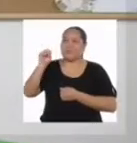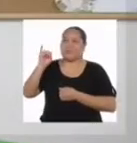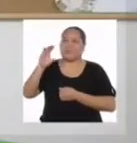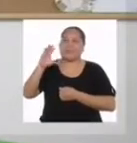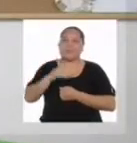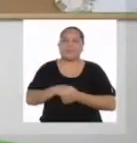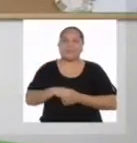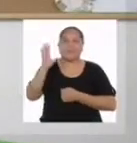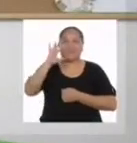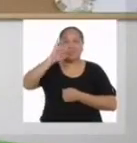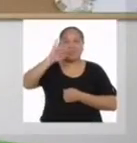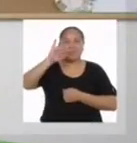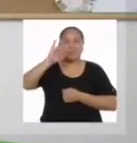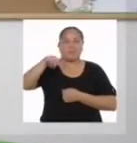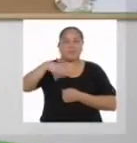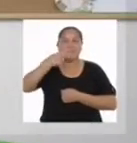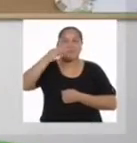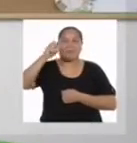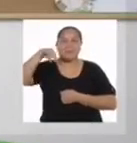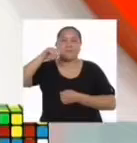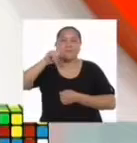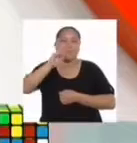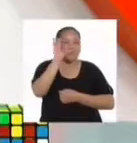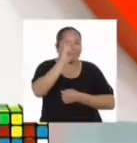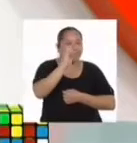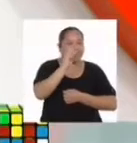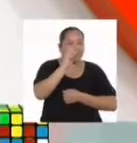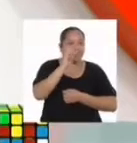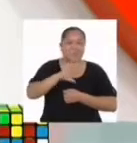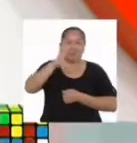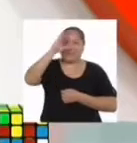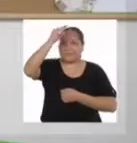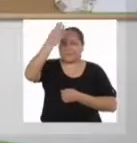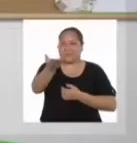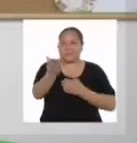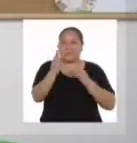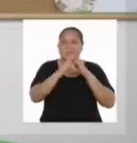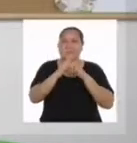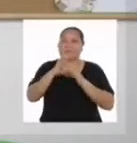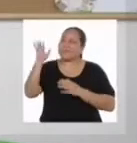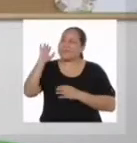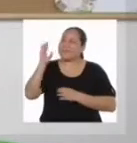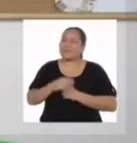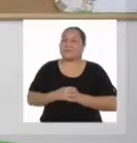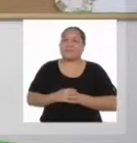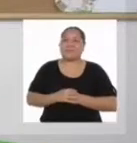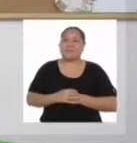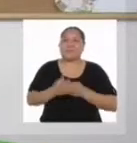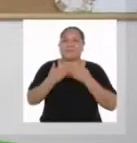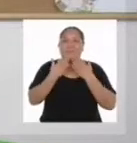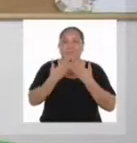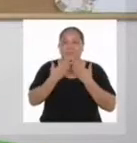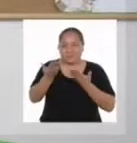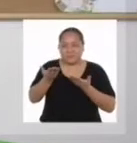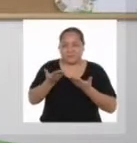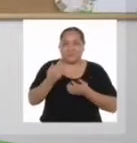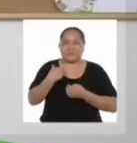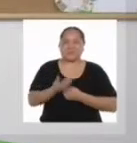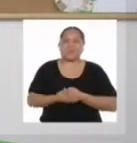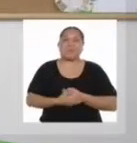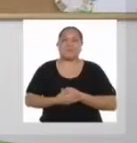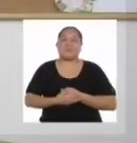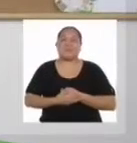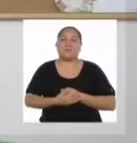Hola, Jonathan. Rebo, chicas y chicos en casa. Buenas. Gracias por el pase, Jonathan.